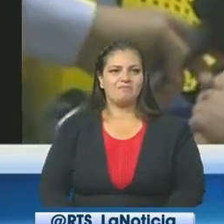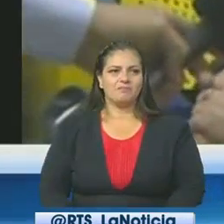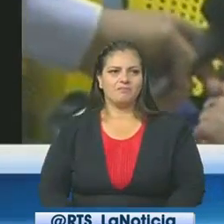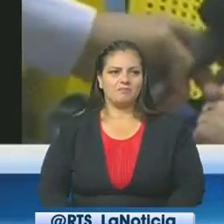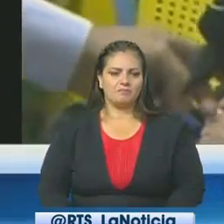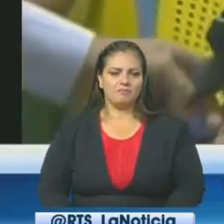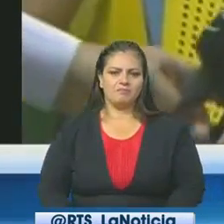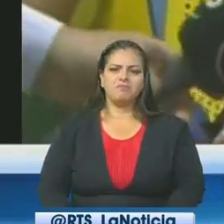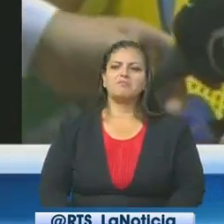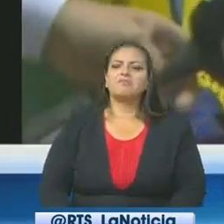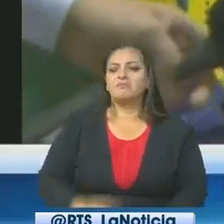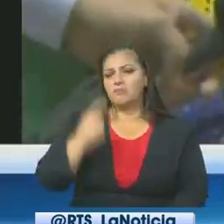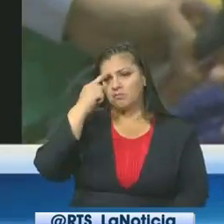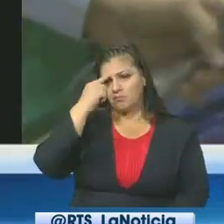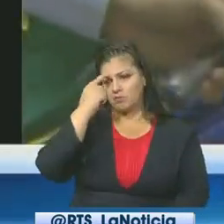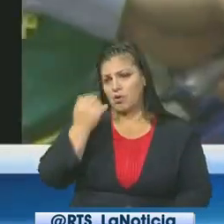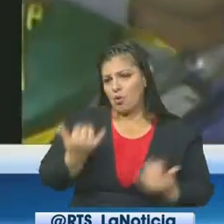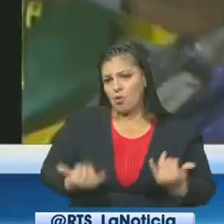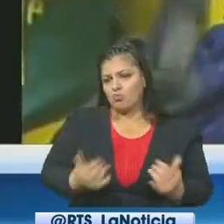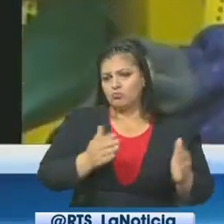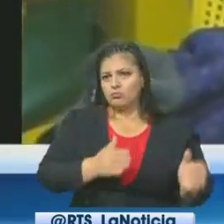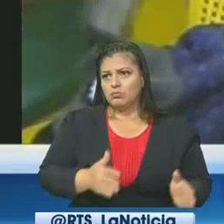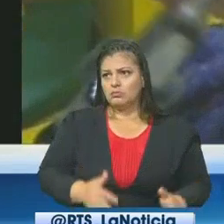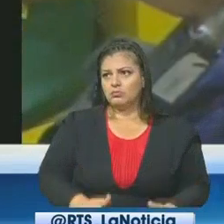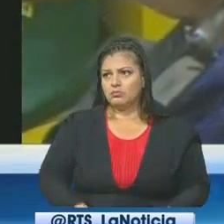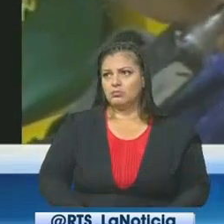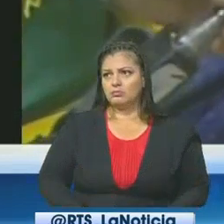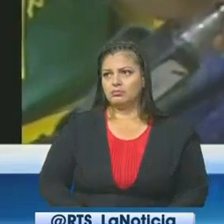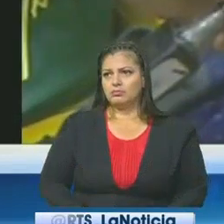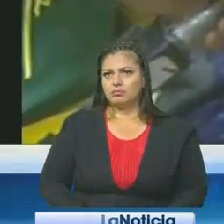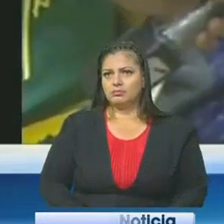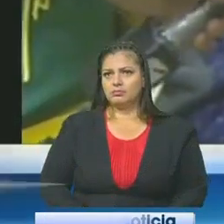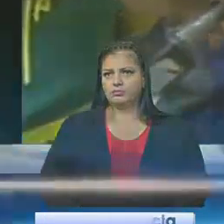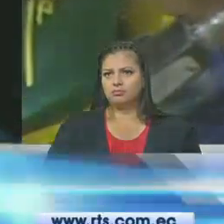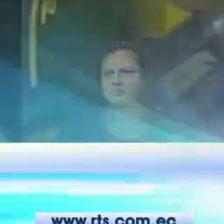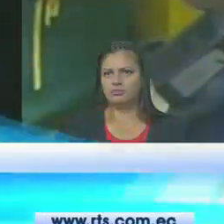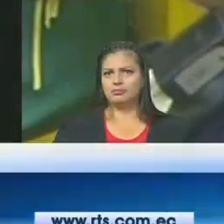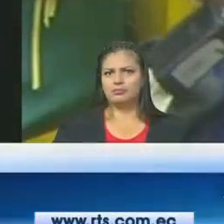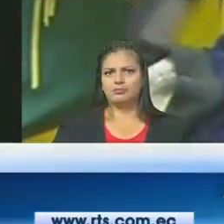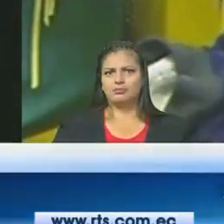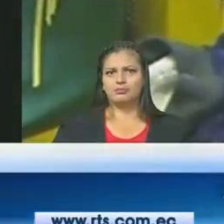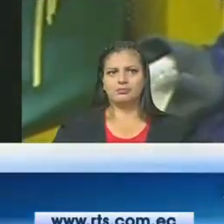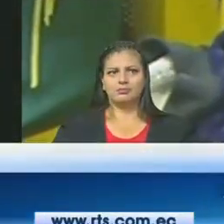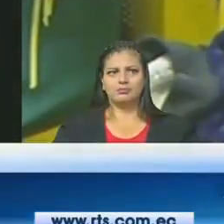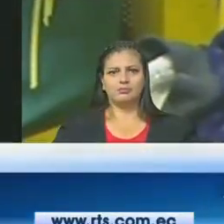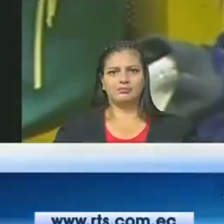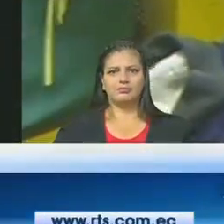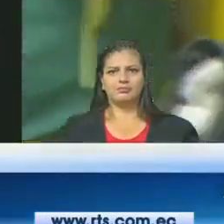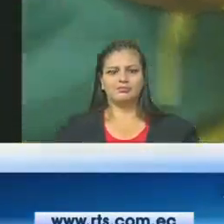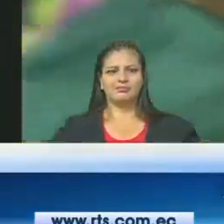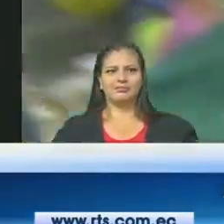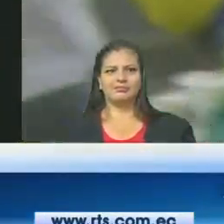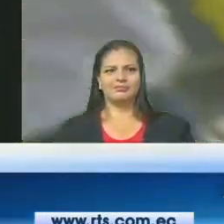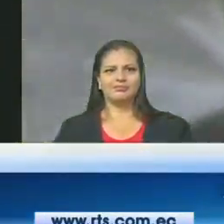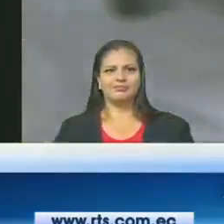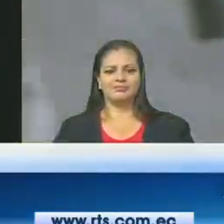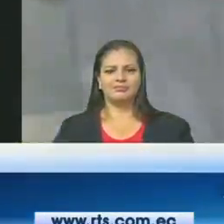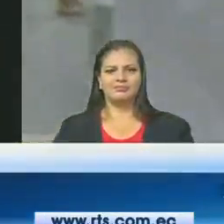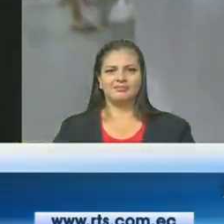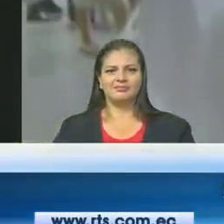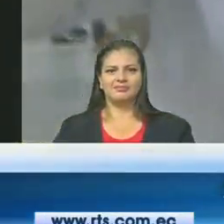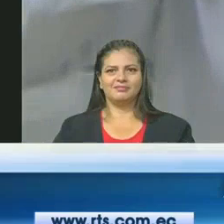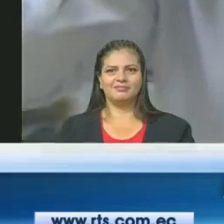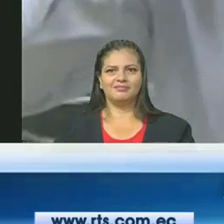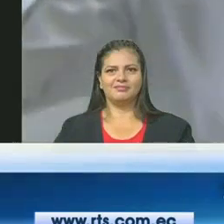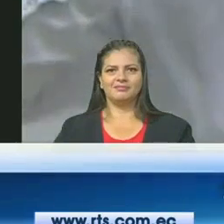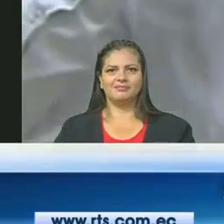¿Qué se puede hacer? No. ¿Parece bien? Claro, sí. Muchas gracias. Bien, Hugo,